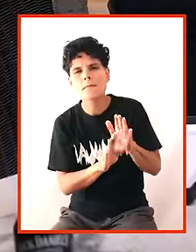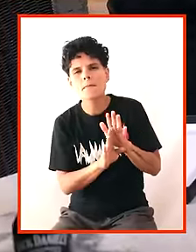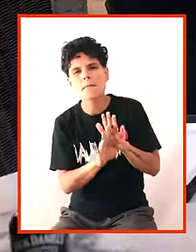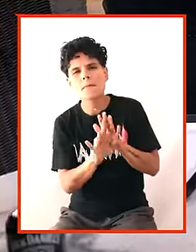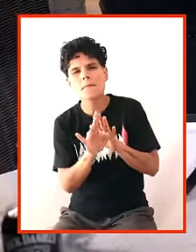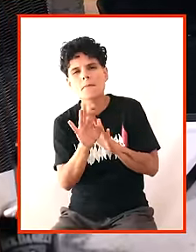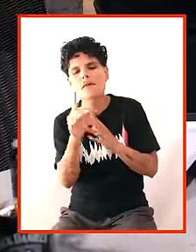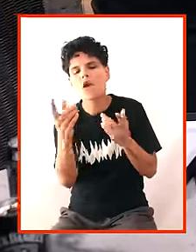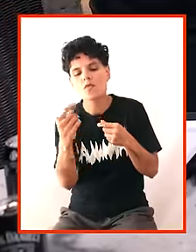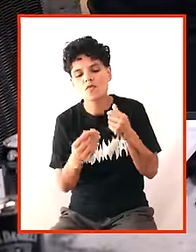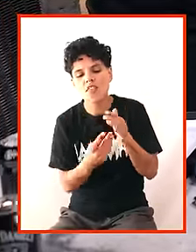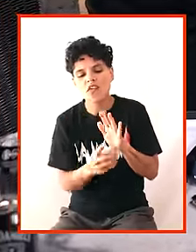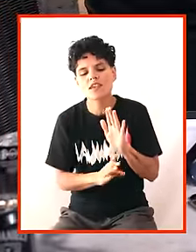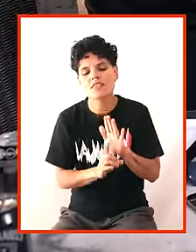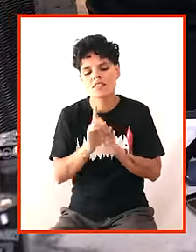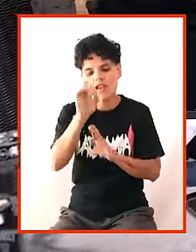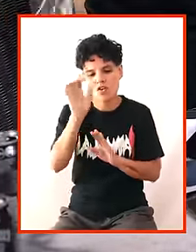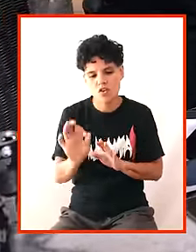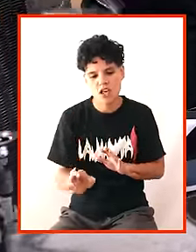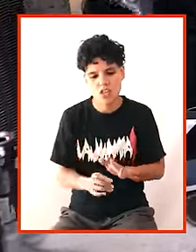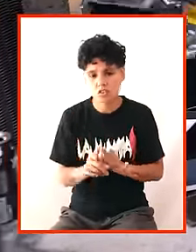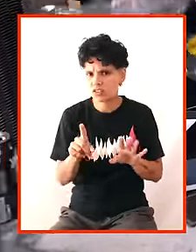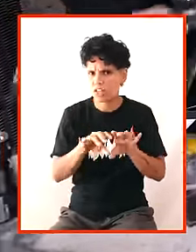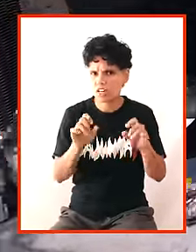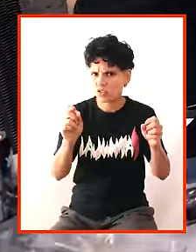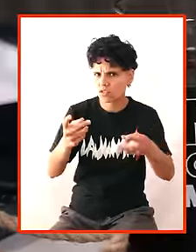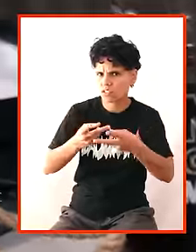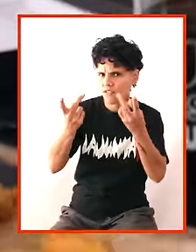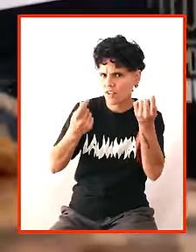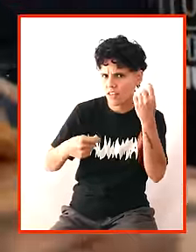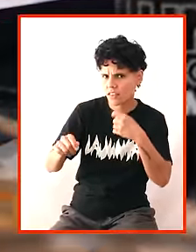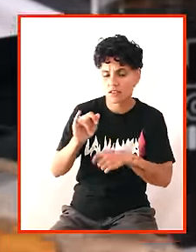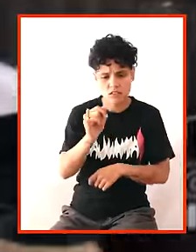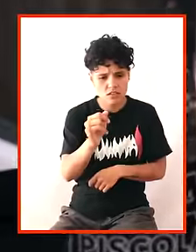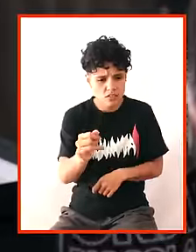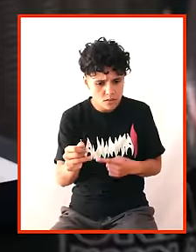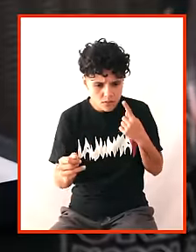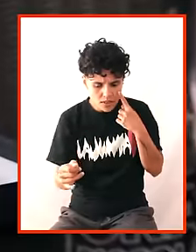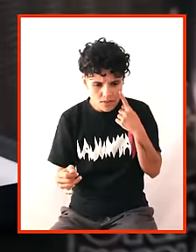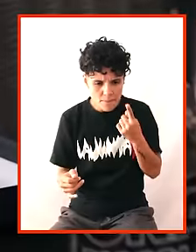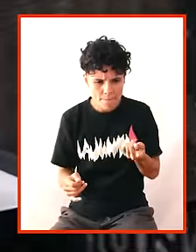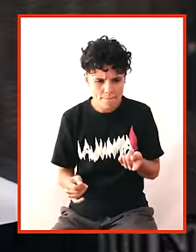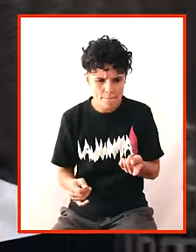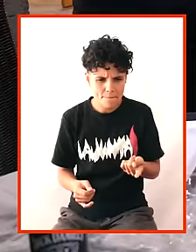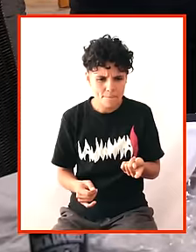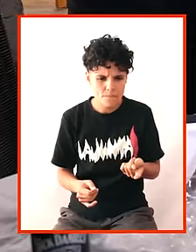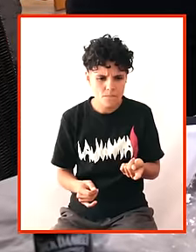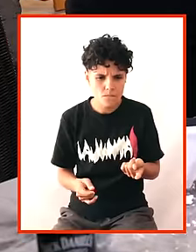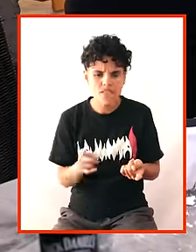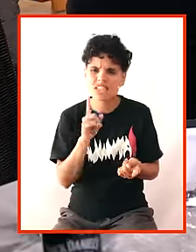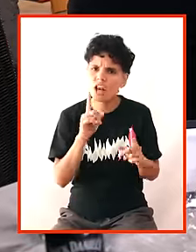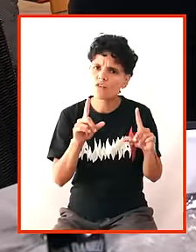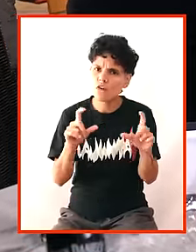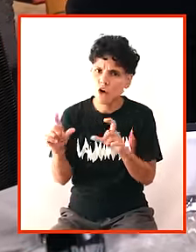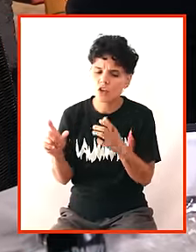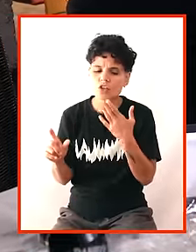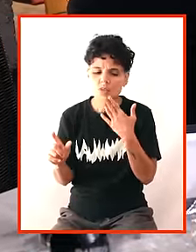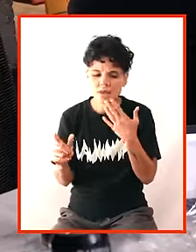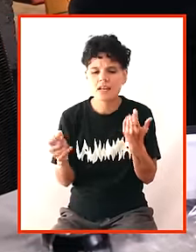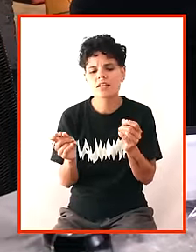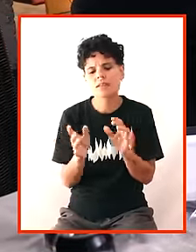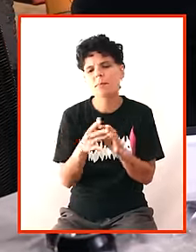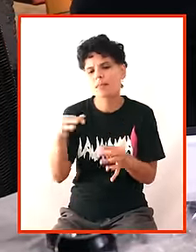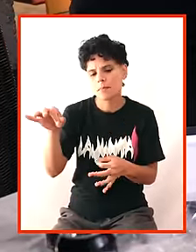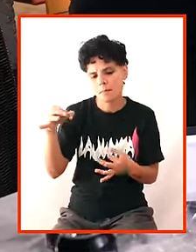hizo, las maquetas. ¿Y esto está a la venta ya? Pero claro, sí, pues. Qué lindo el libro. Sí, mire, ahora ahí. Tantas fotografías, ¿no? Mira.